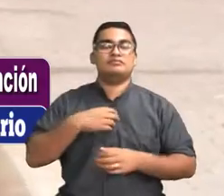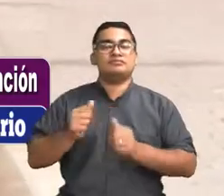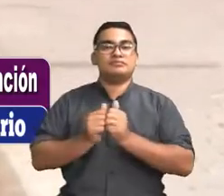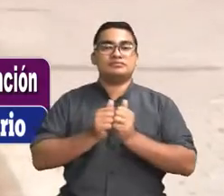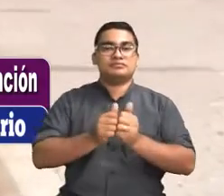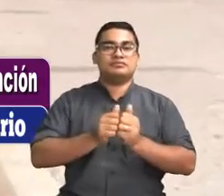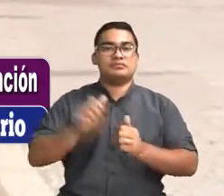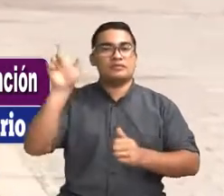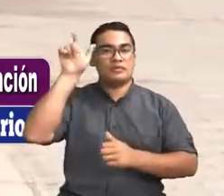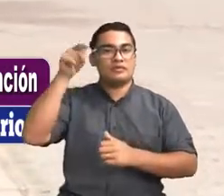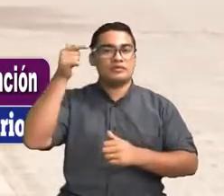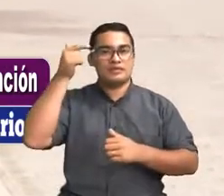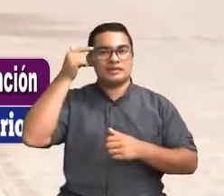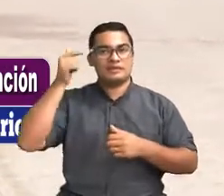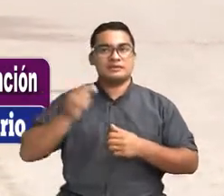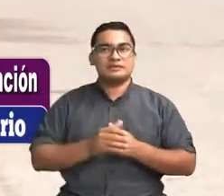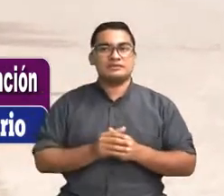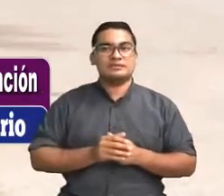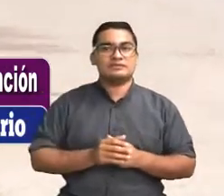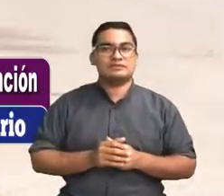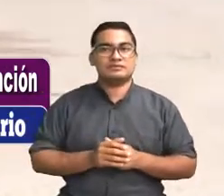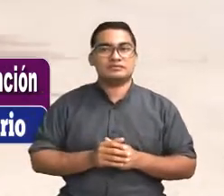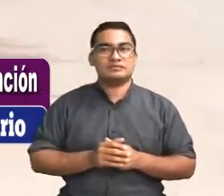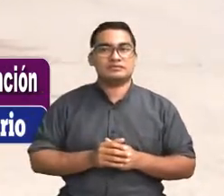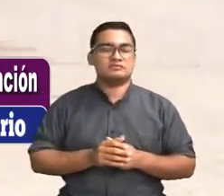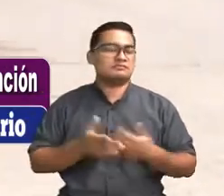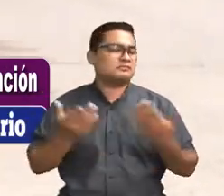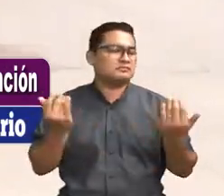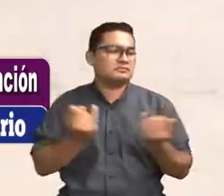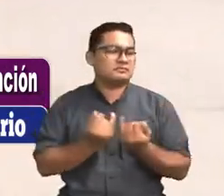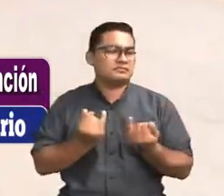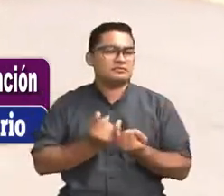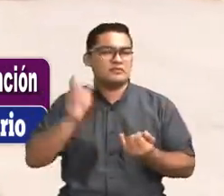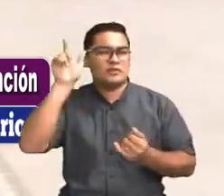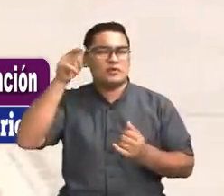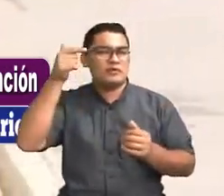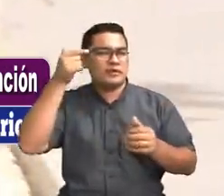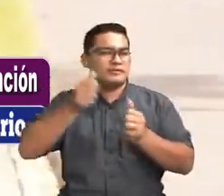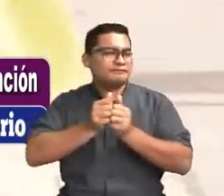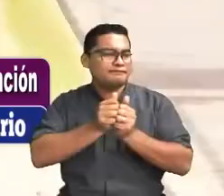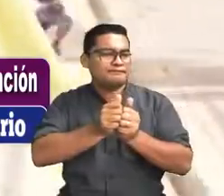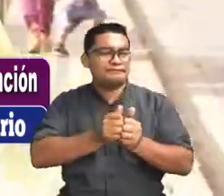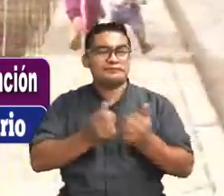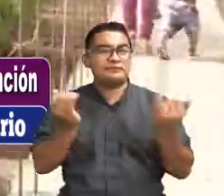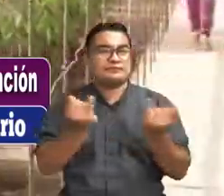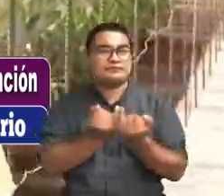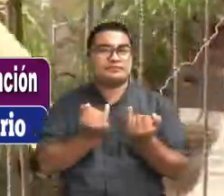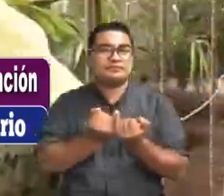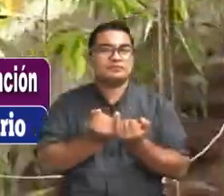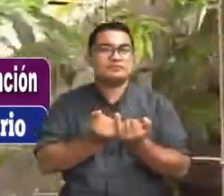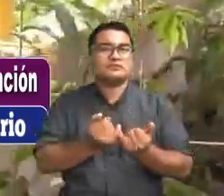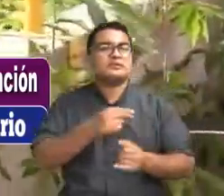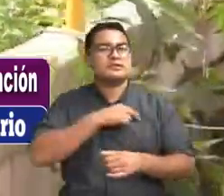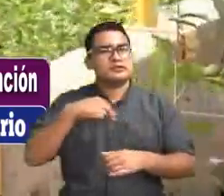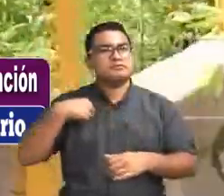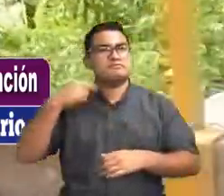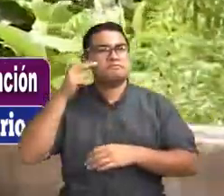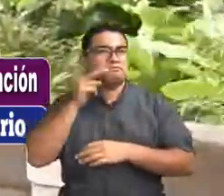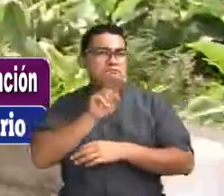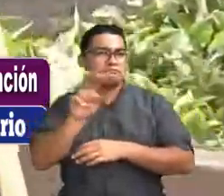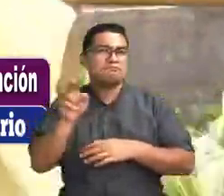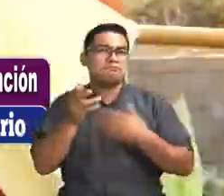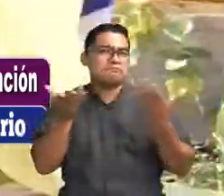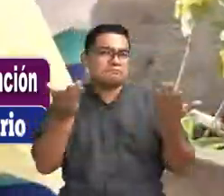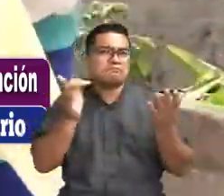ese acompañamiento. El acompañamiento del gobierno, porque prácticamente nosotros vemos cómo el gobierno se